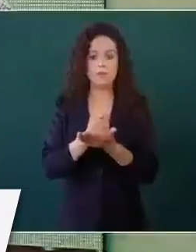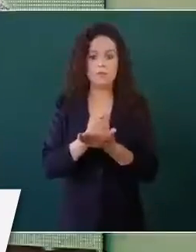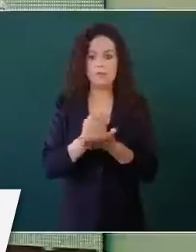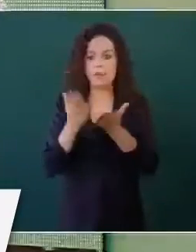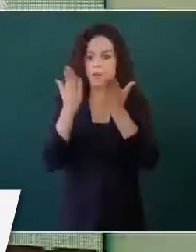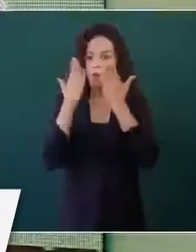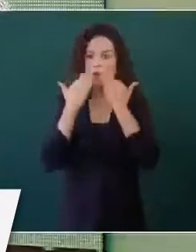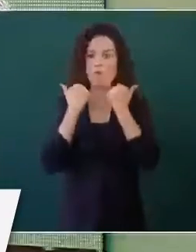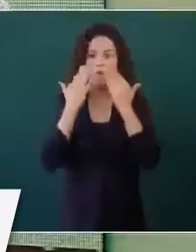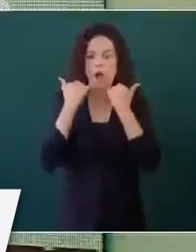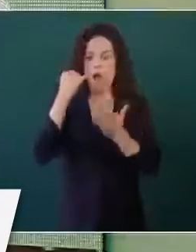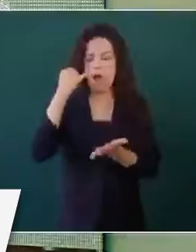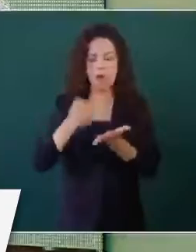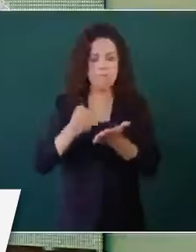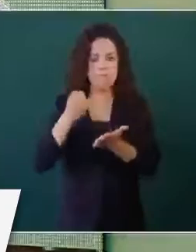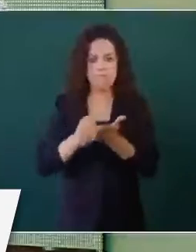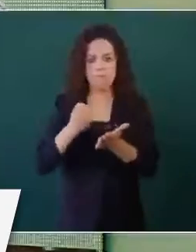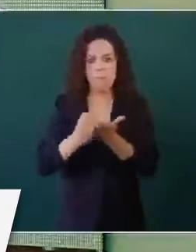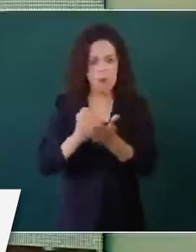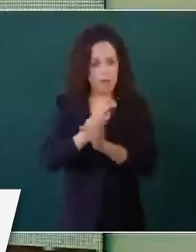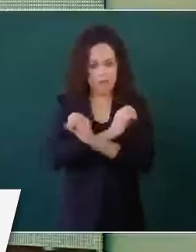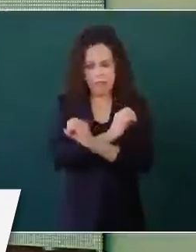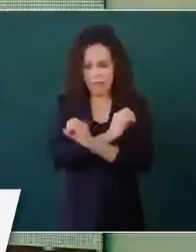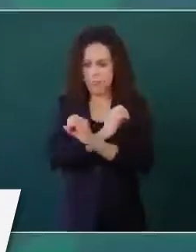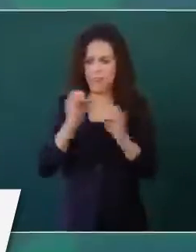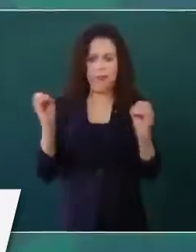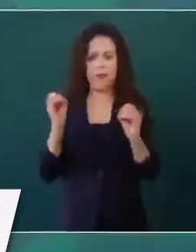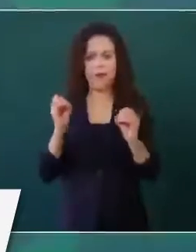impuestos de ningún tipo,